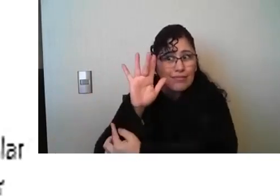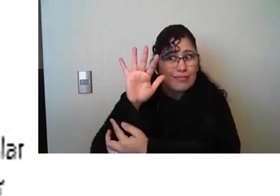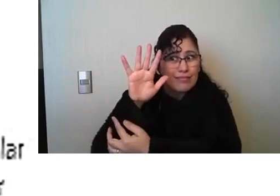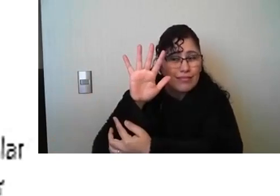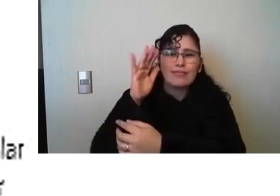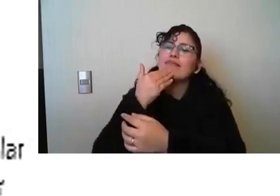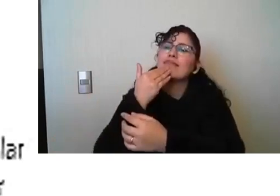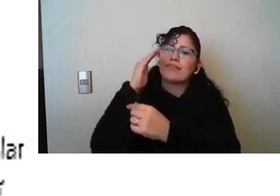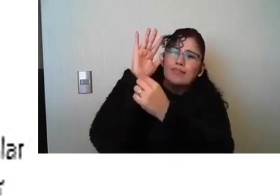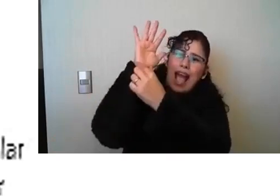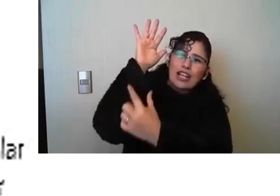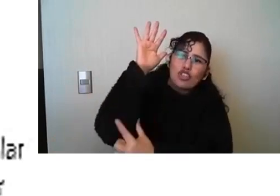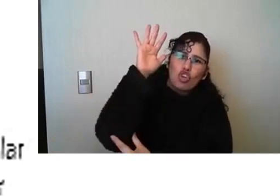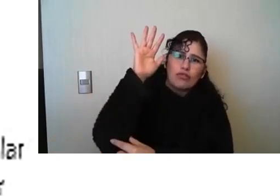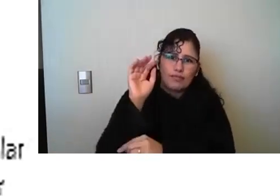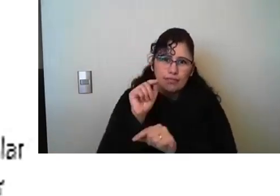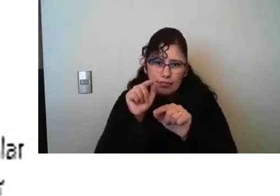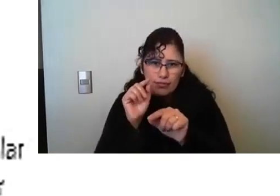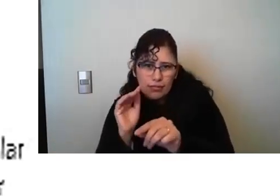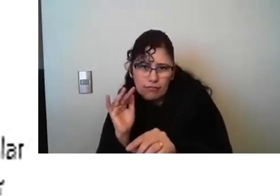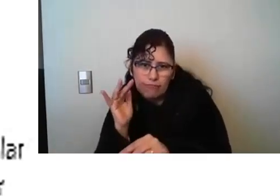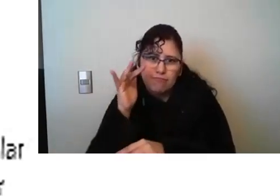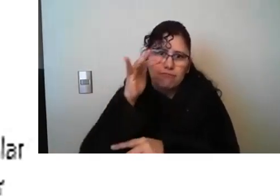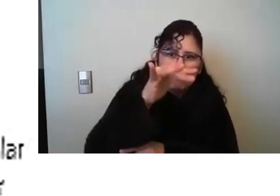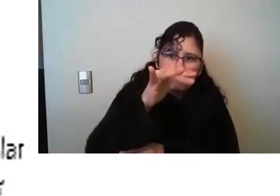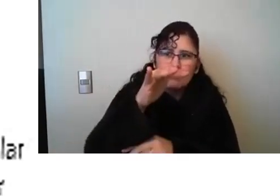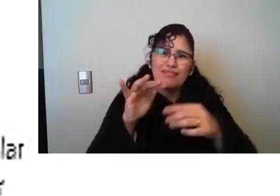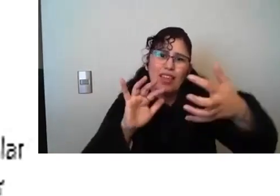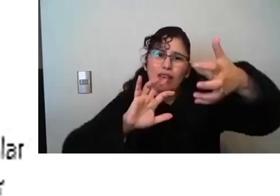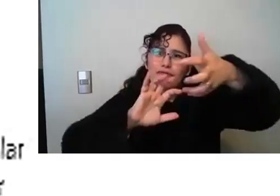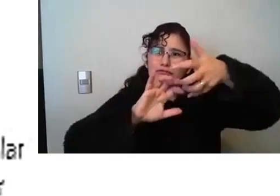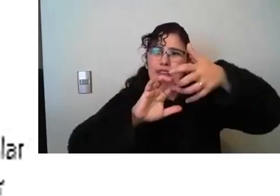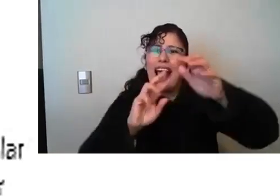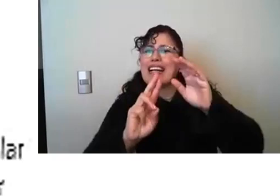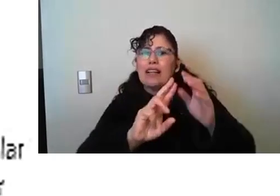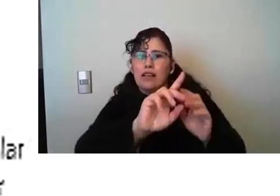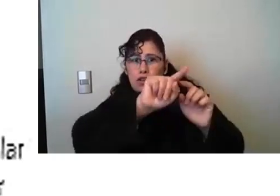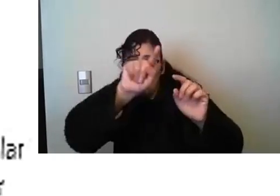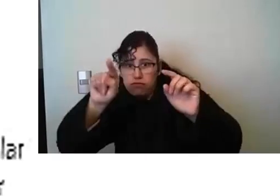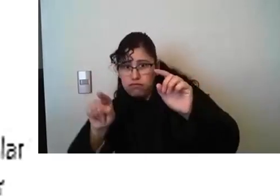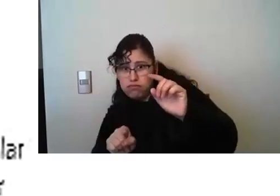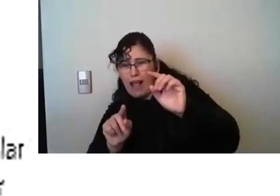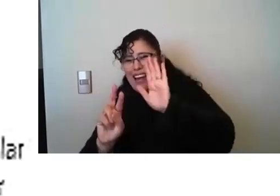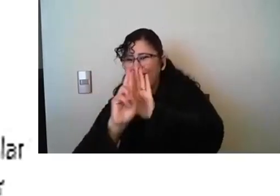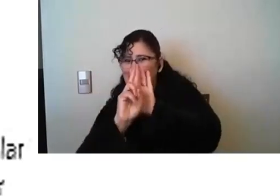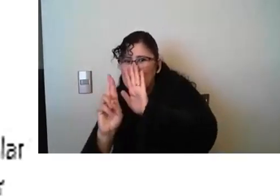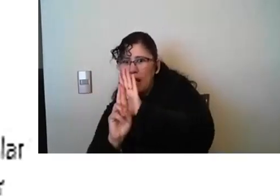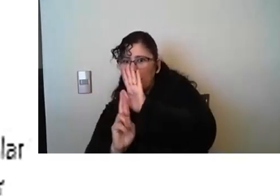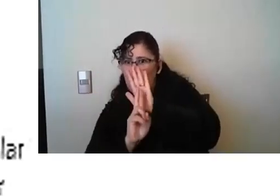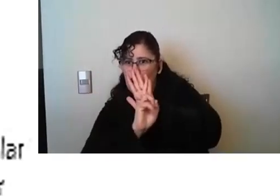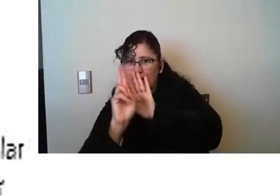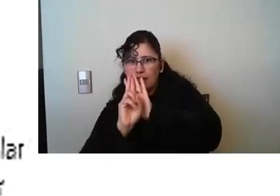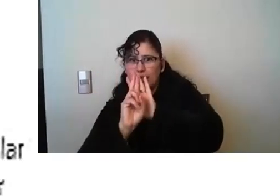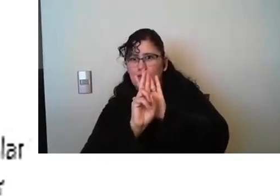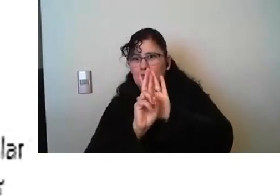¿ya? Entonces, aquí se une esta neurona a los receptores. Insisto, los receptores captan